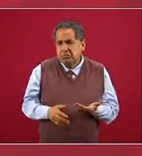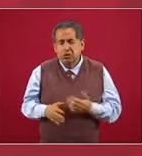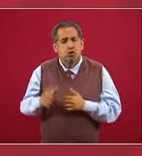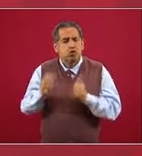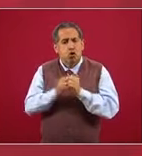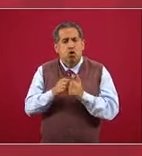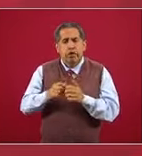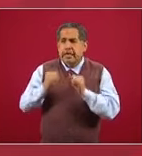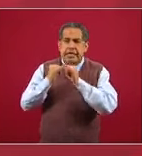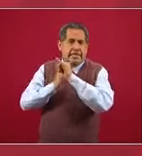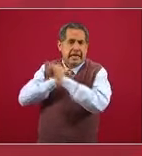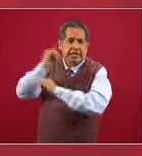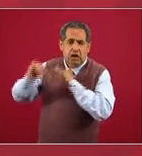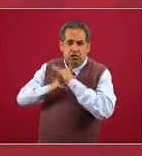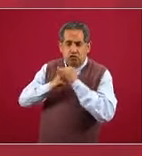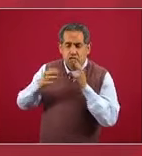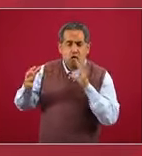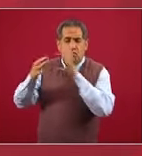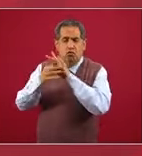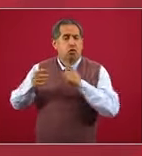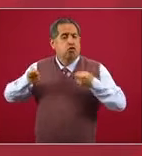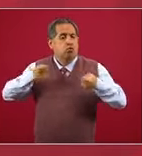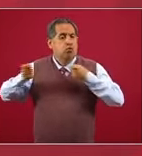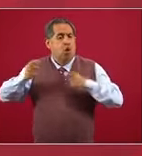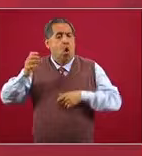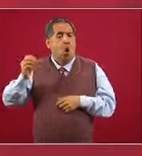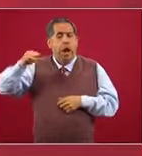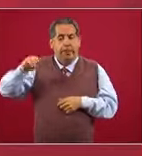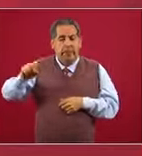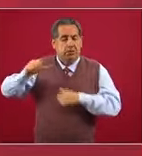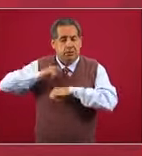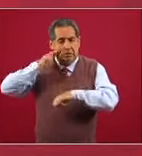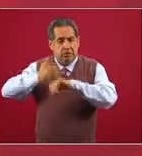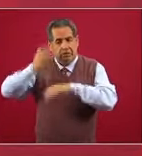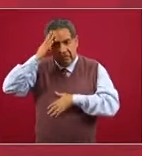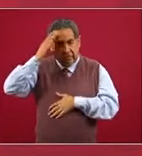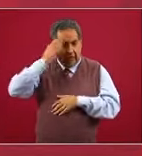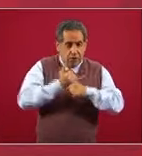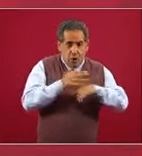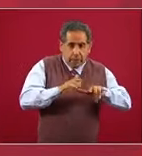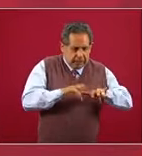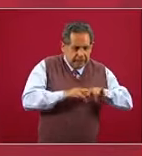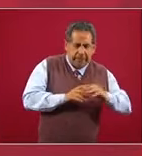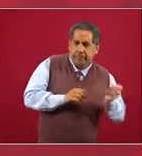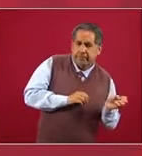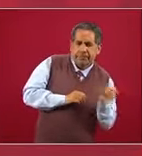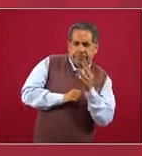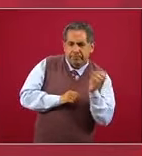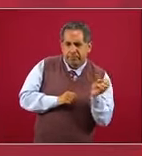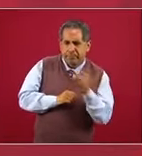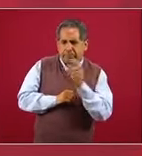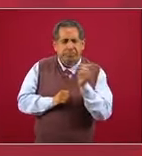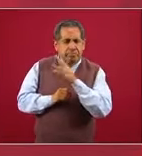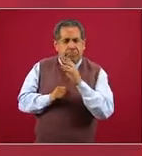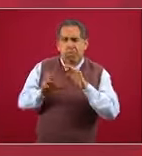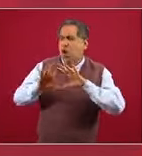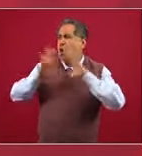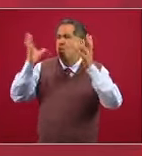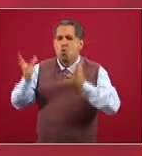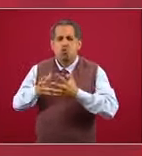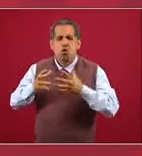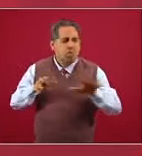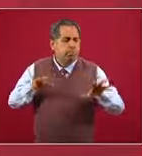plataforma internacional que en su momento coordina la Organización Mundial de la Salud, toda esta información que sale desde de los procesos de